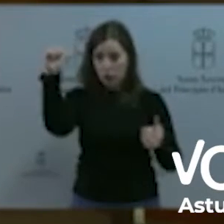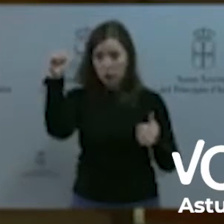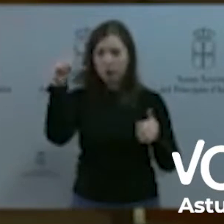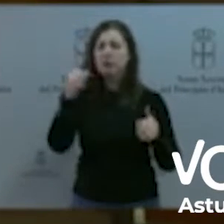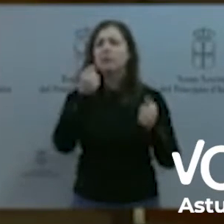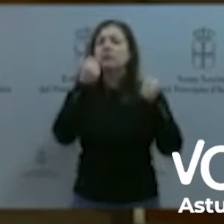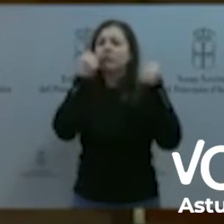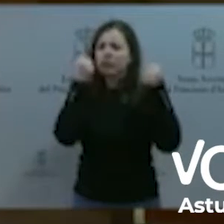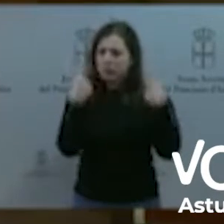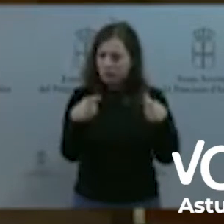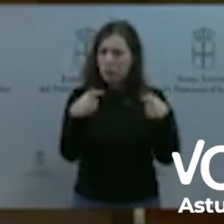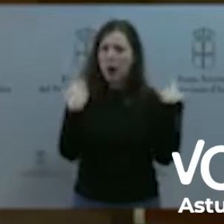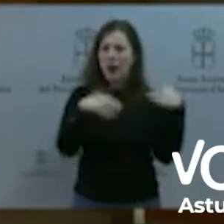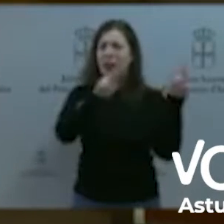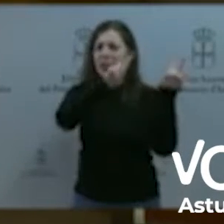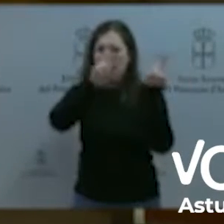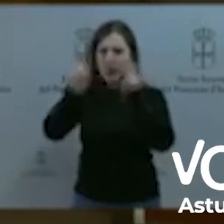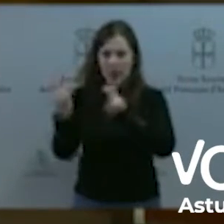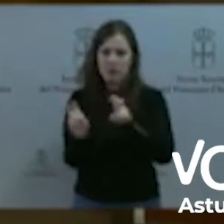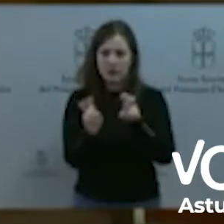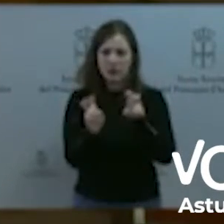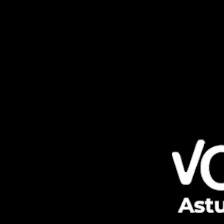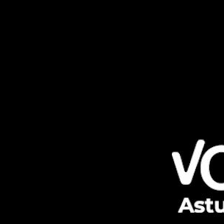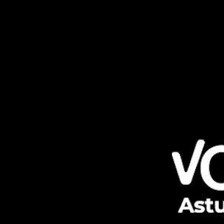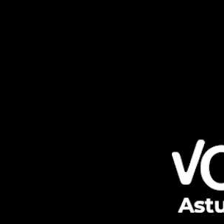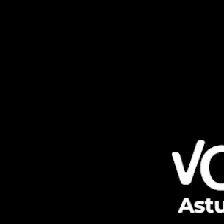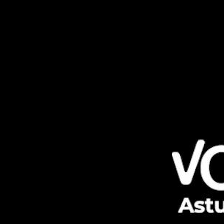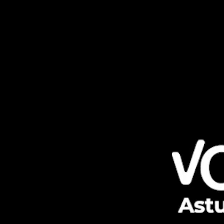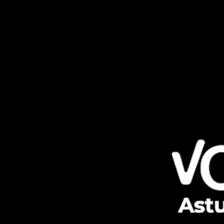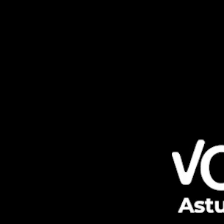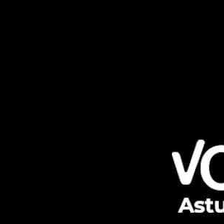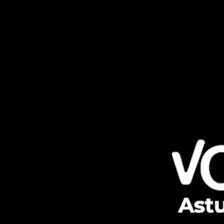para nuestra región cuando dependen de sus políticas.